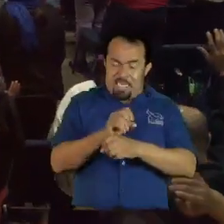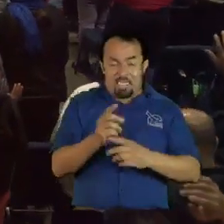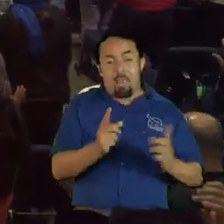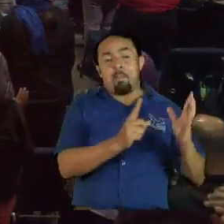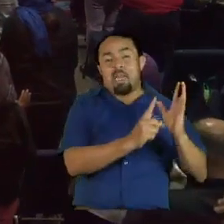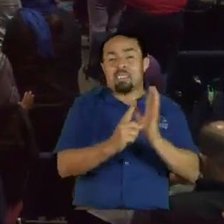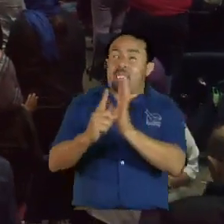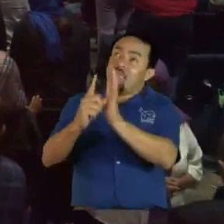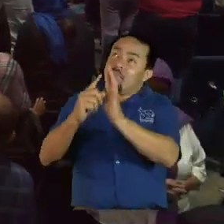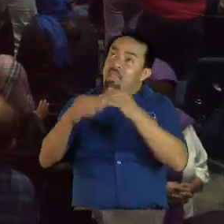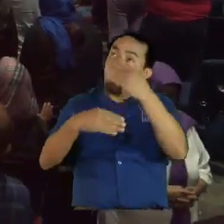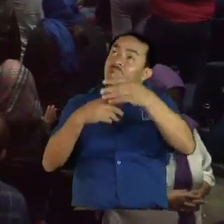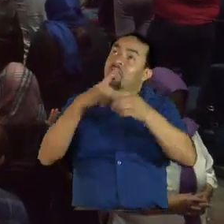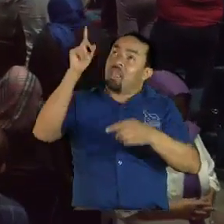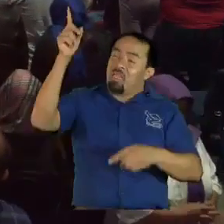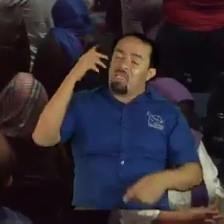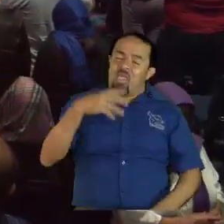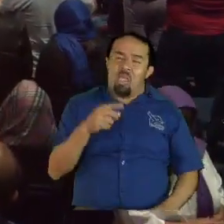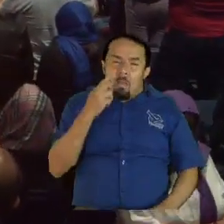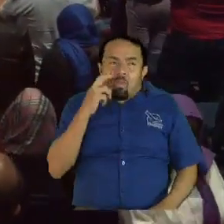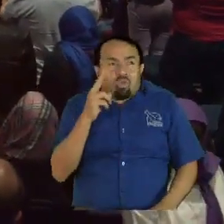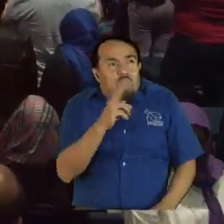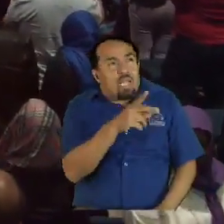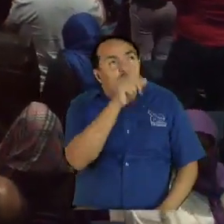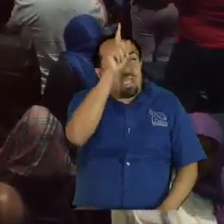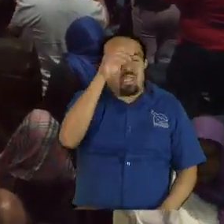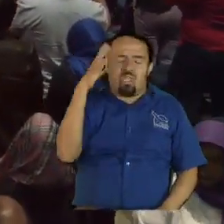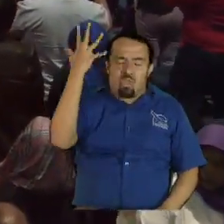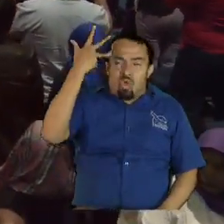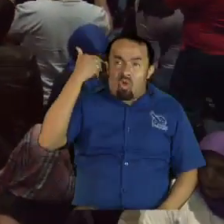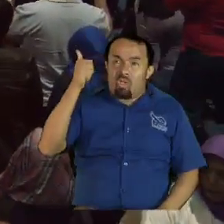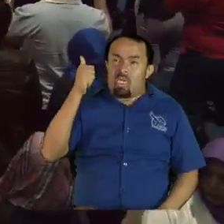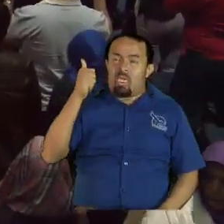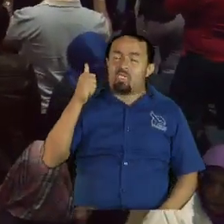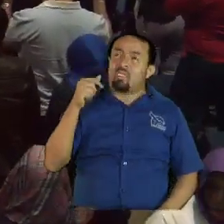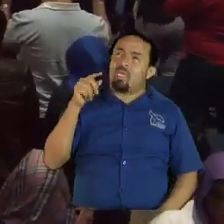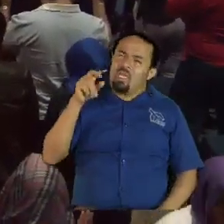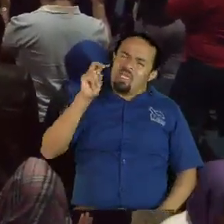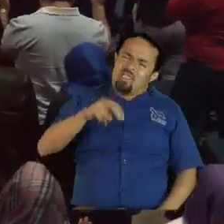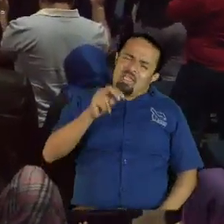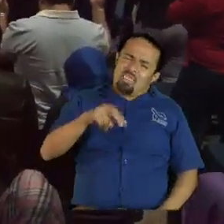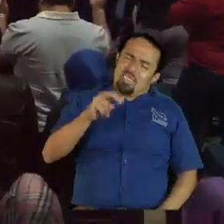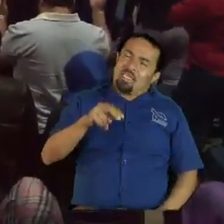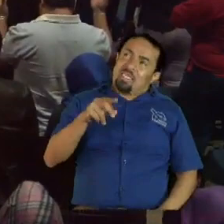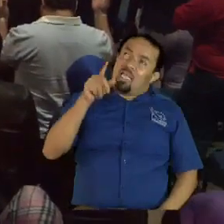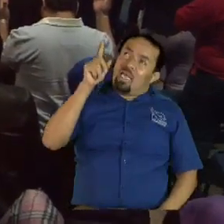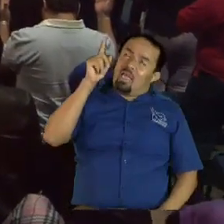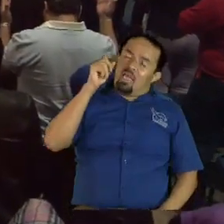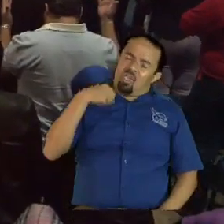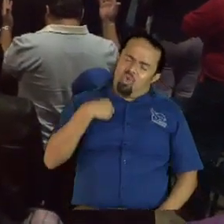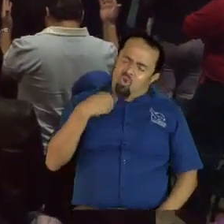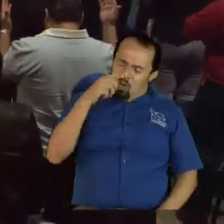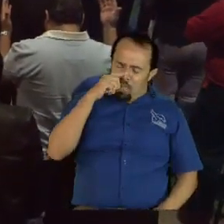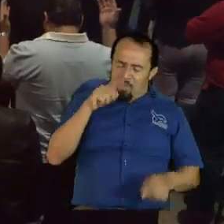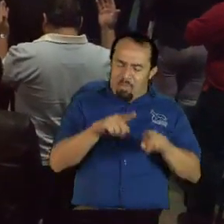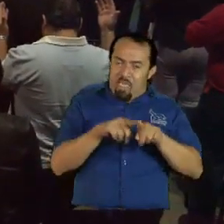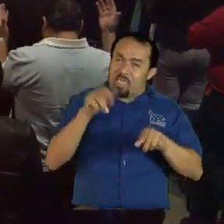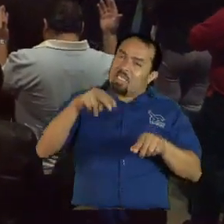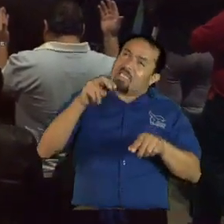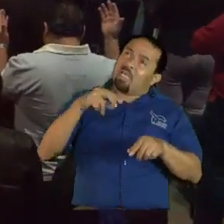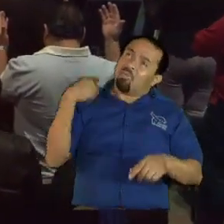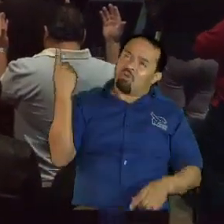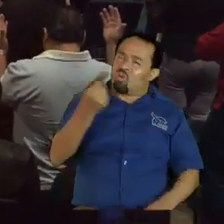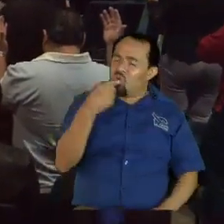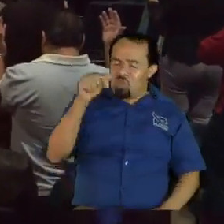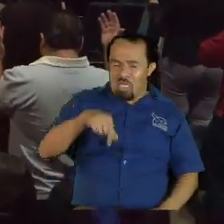pueblo que está aquí presente, Señor, que te busca constantemente día con día, lo necesita, también lo necesito yo desde luego, pero te